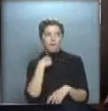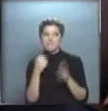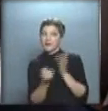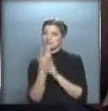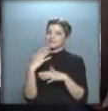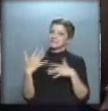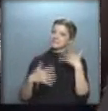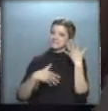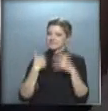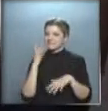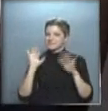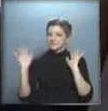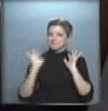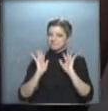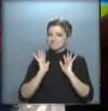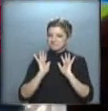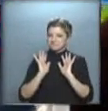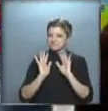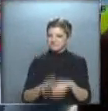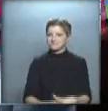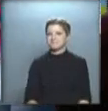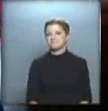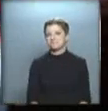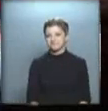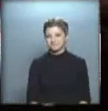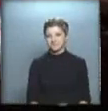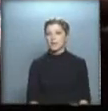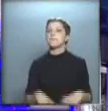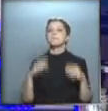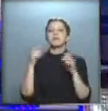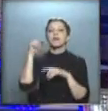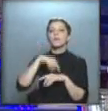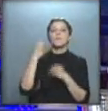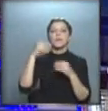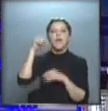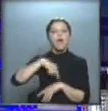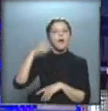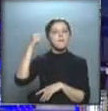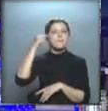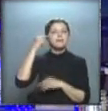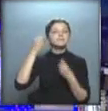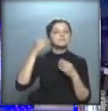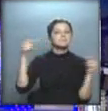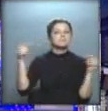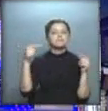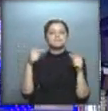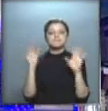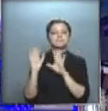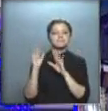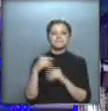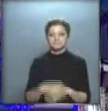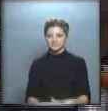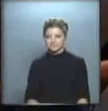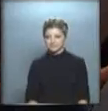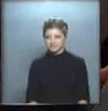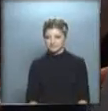¡Ay, tole, tole en la tribuna! ¡Vamos a un ring, Guayano, por favor! ¿Y pero qué están pensando en este momento? ¿Los de la mañana contra los de la tarde? ¿Los de la tarde con respecto